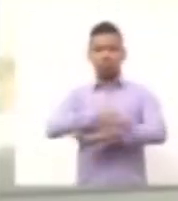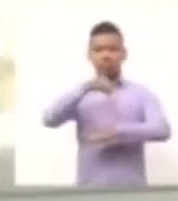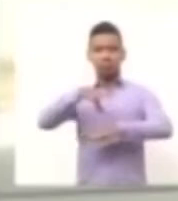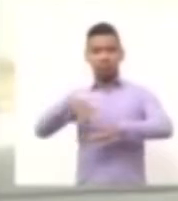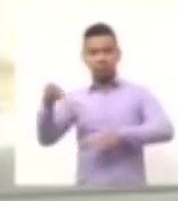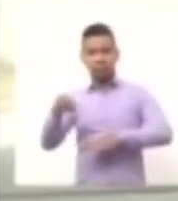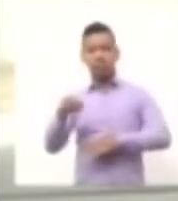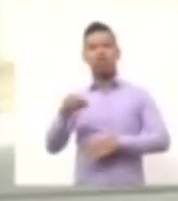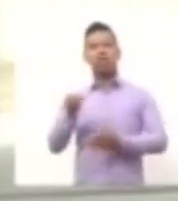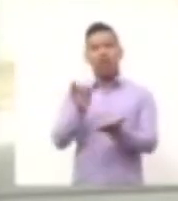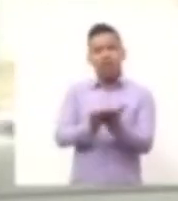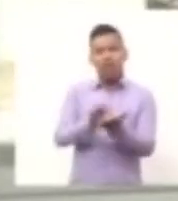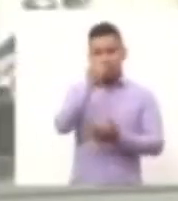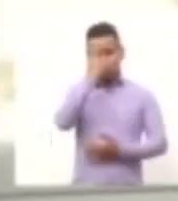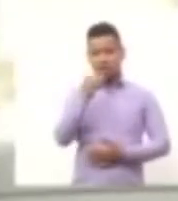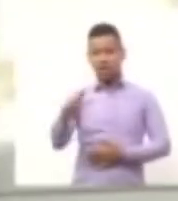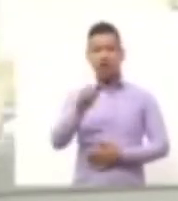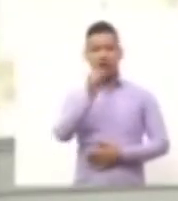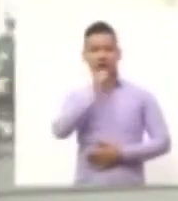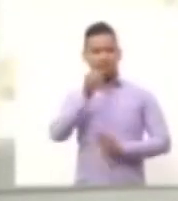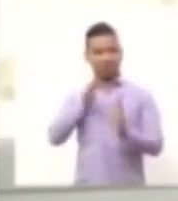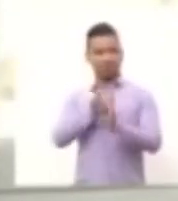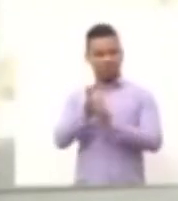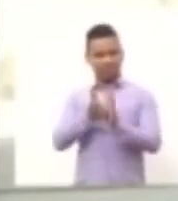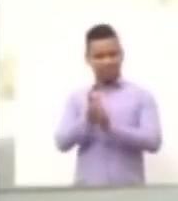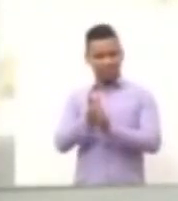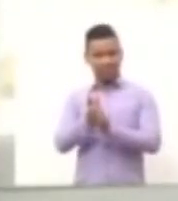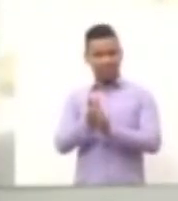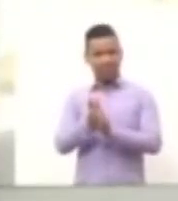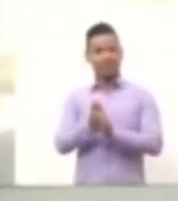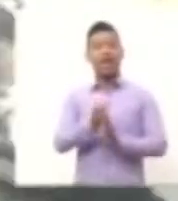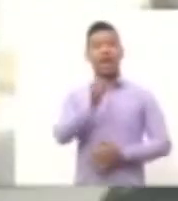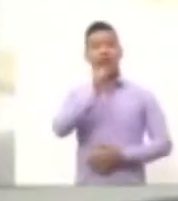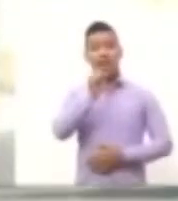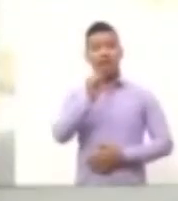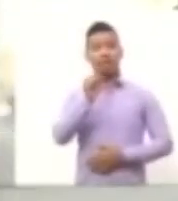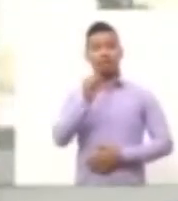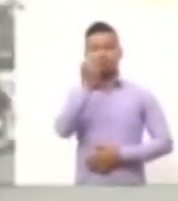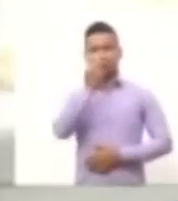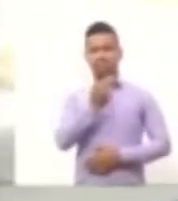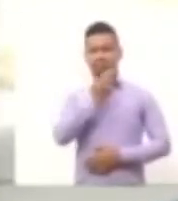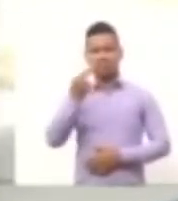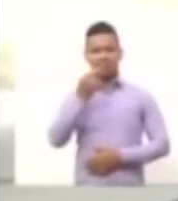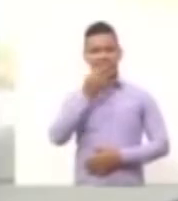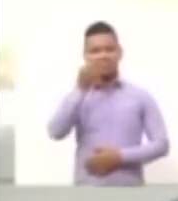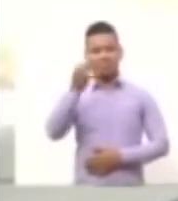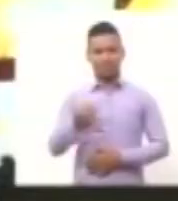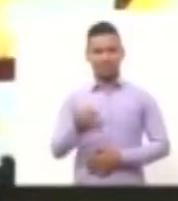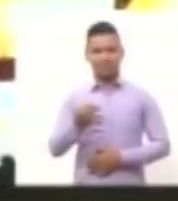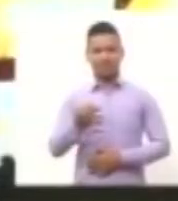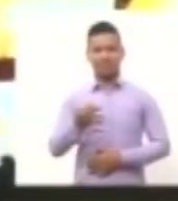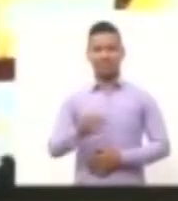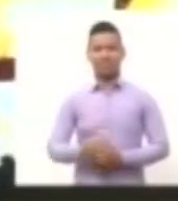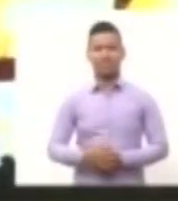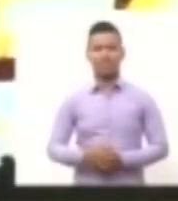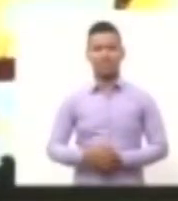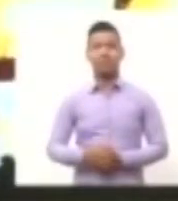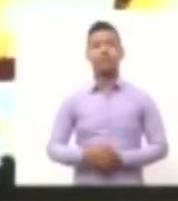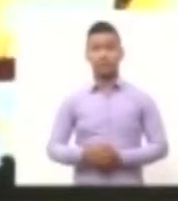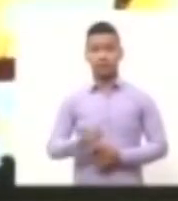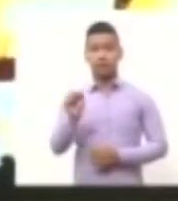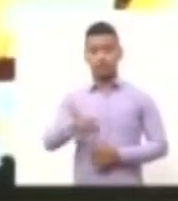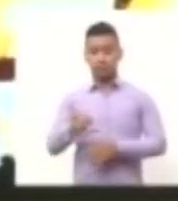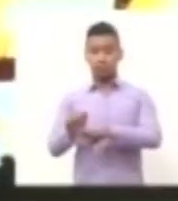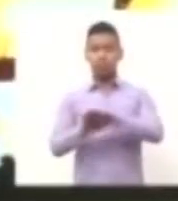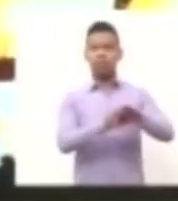capital Santa Marta. Reportando Junior Beltrán Rodríguez, las noticias, un compromiso con la verdad. Y hasta ahora le damos paso